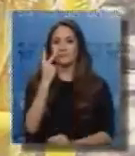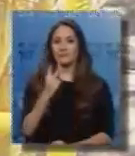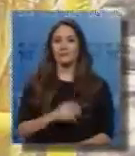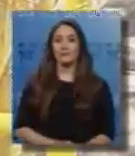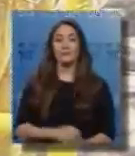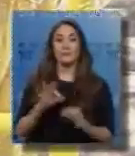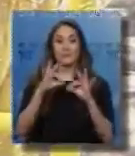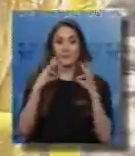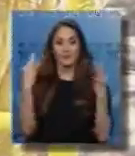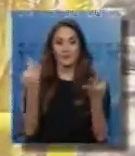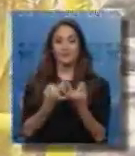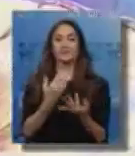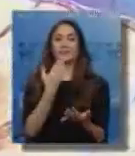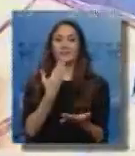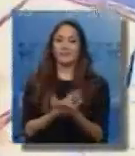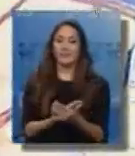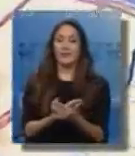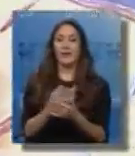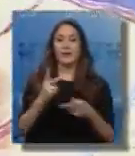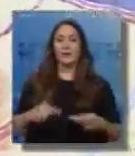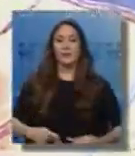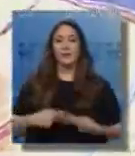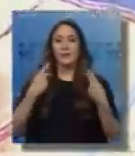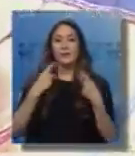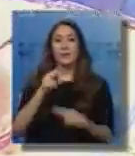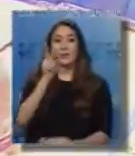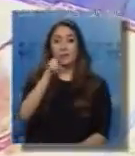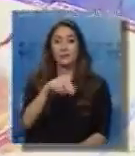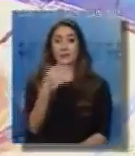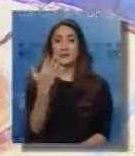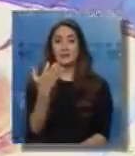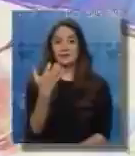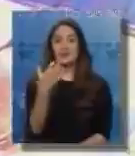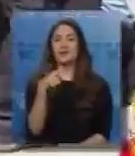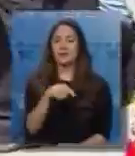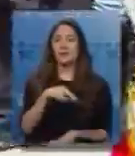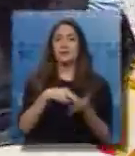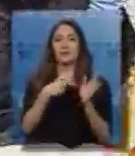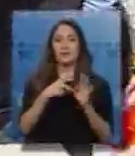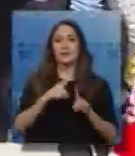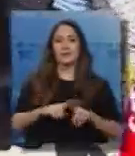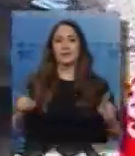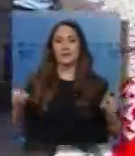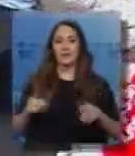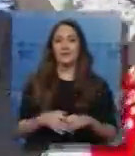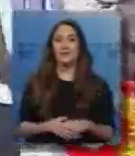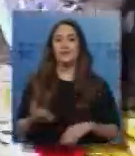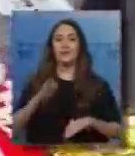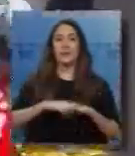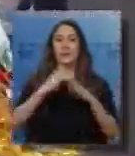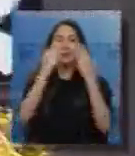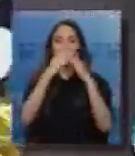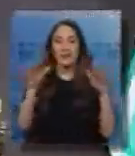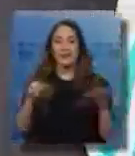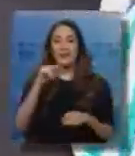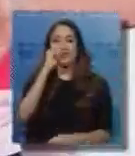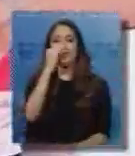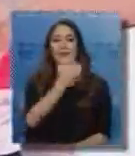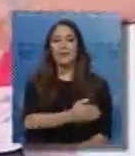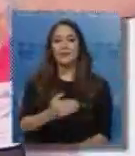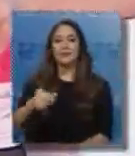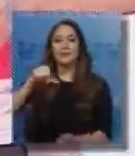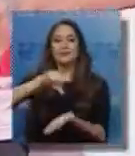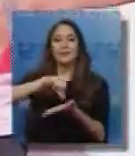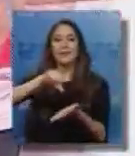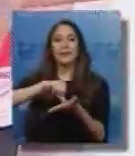compartir en familia y agradecer por lo vivido durante todo el 2015 fue lo que marcó la diferencia en el agasajo navideño que recibieron los niños de los